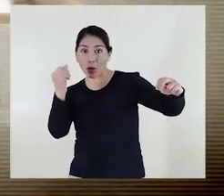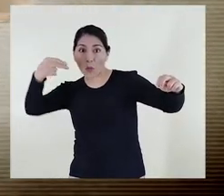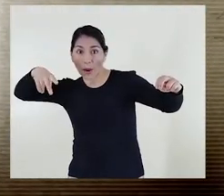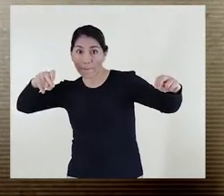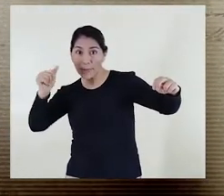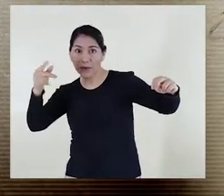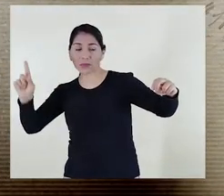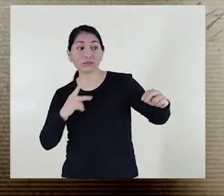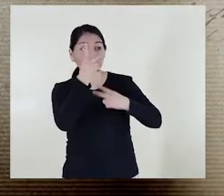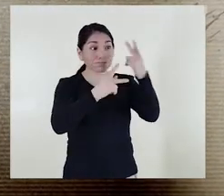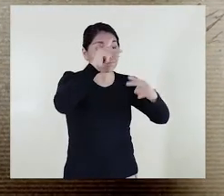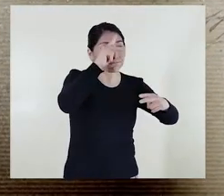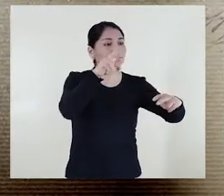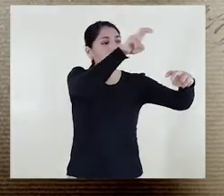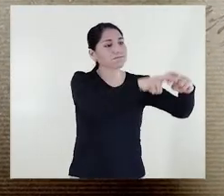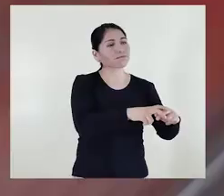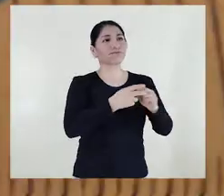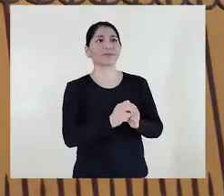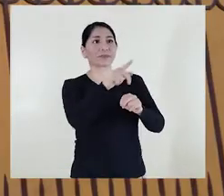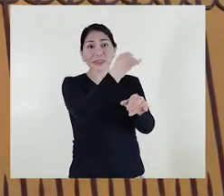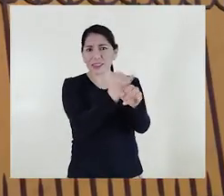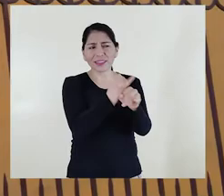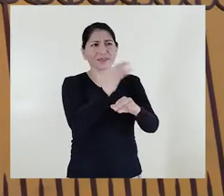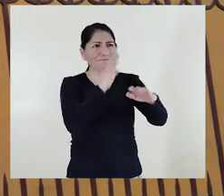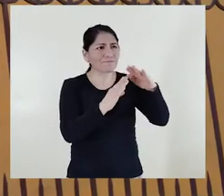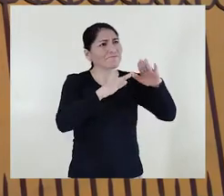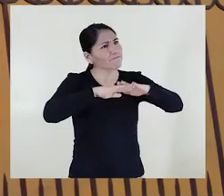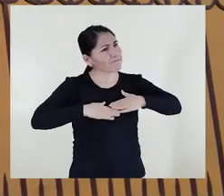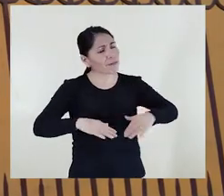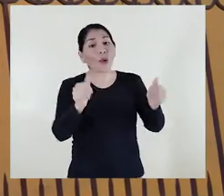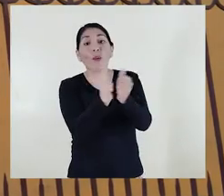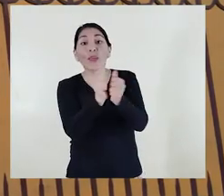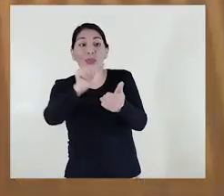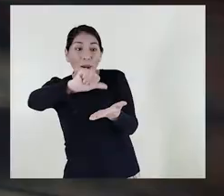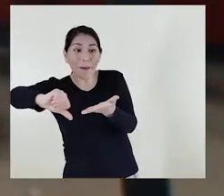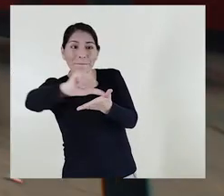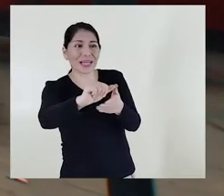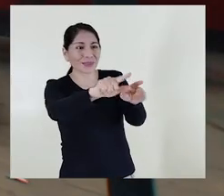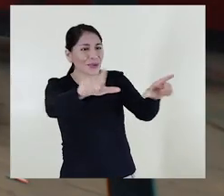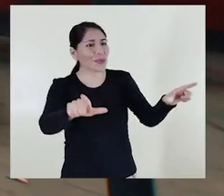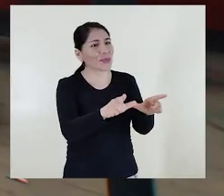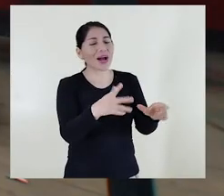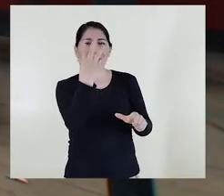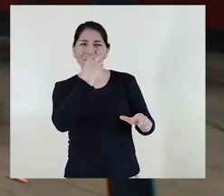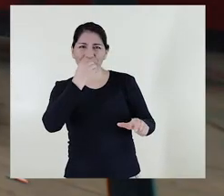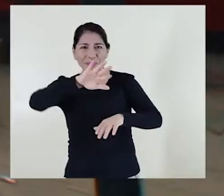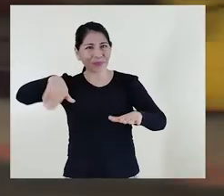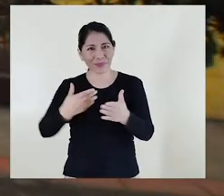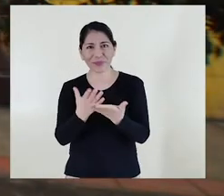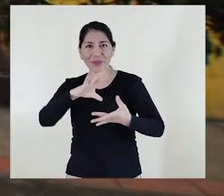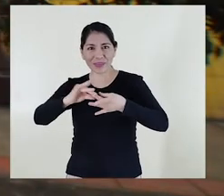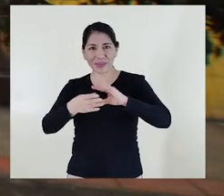Juan Pablo II en una de sus visitas al Perú. Es una bonita iglesia, muy sencilla, y que en conjunto con la plazuela forman